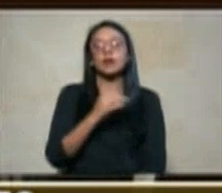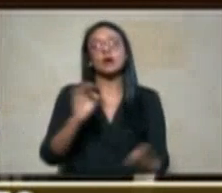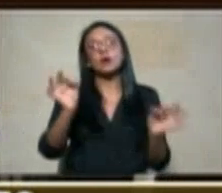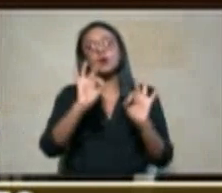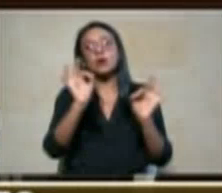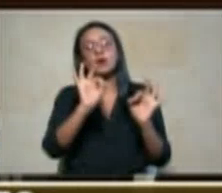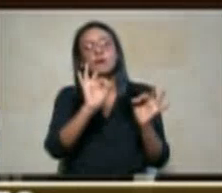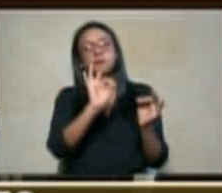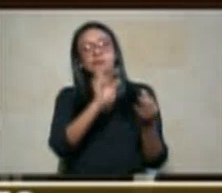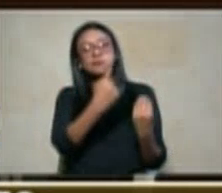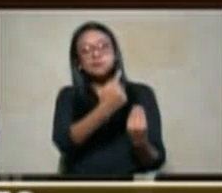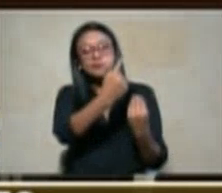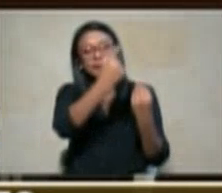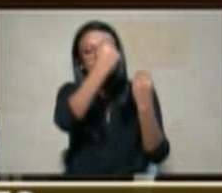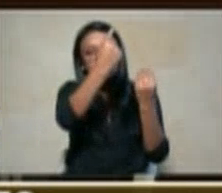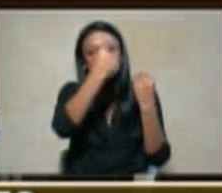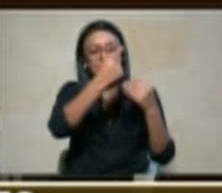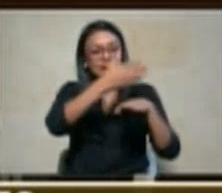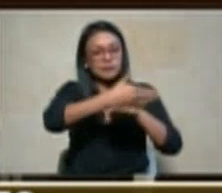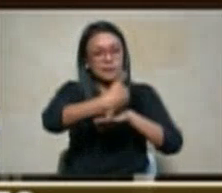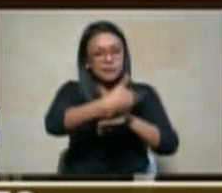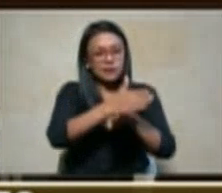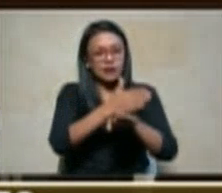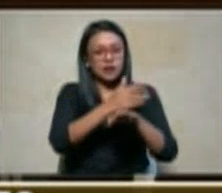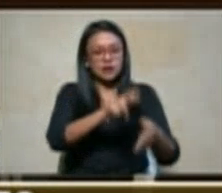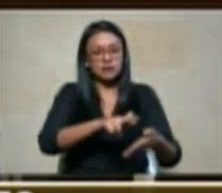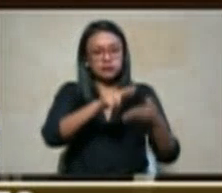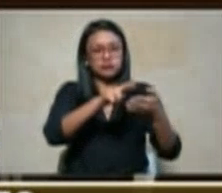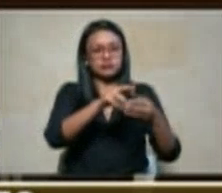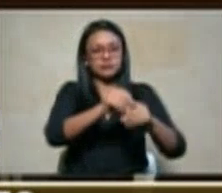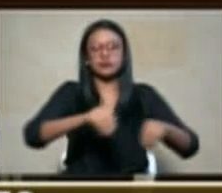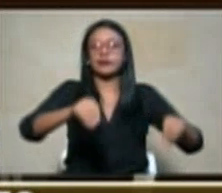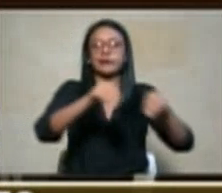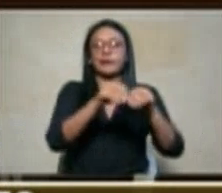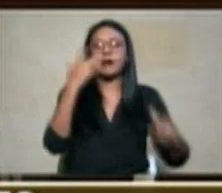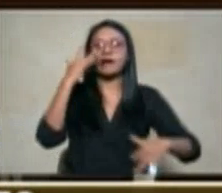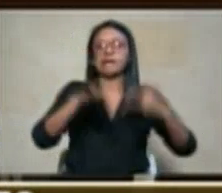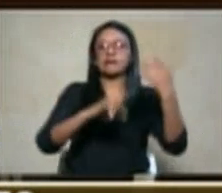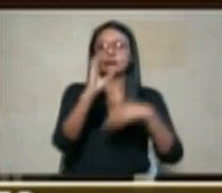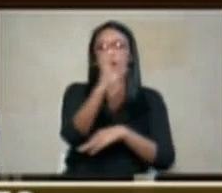no le conviene a Colombia. Todo lo contrario,